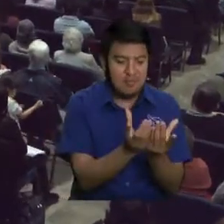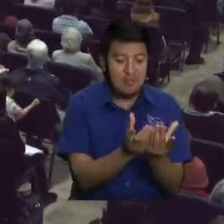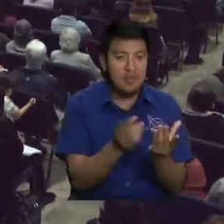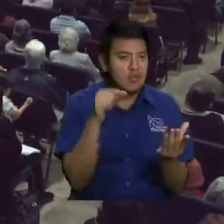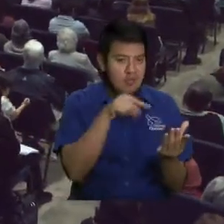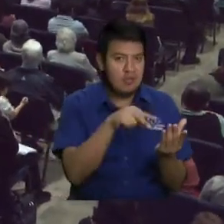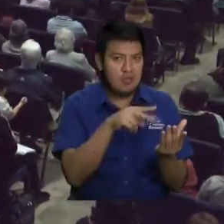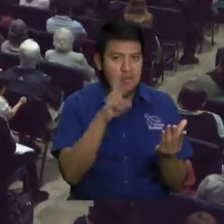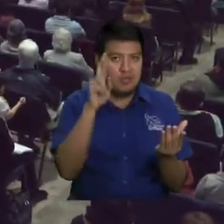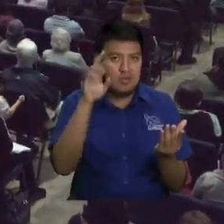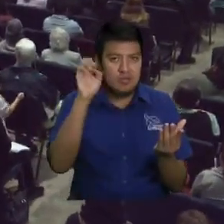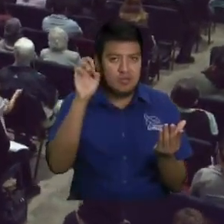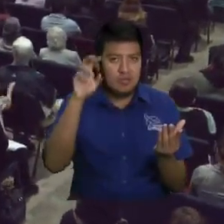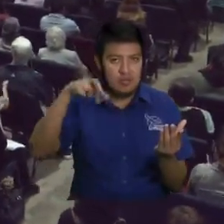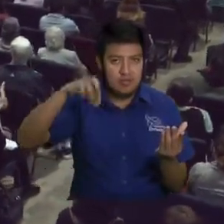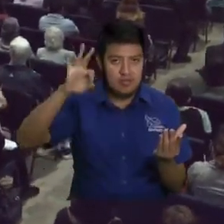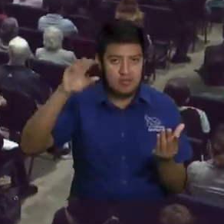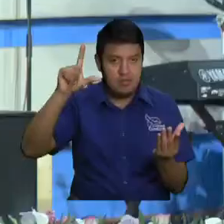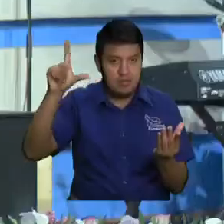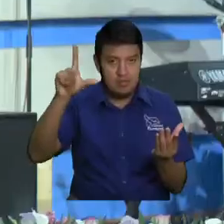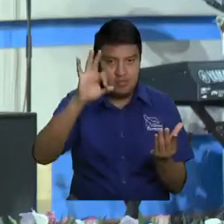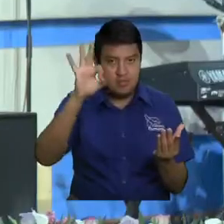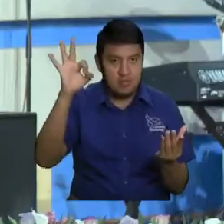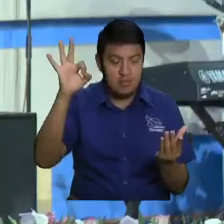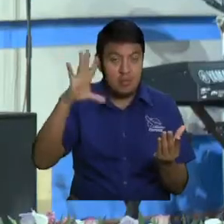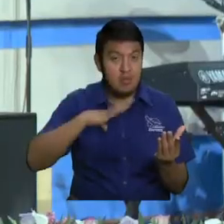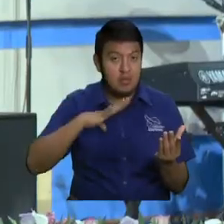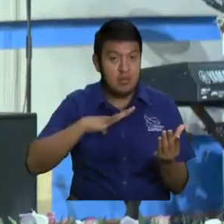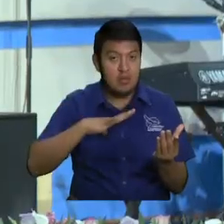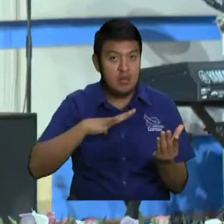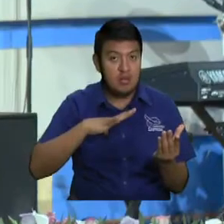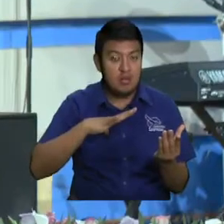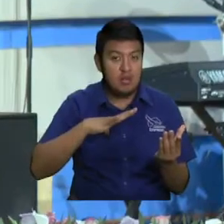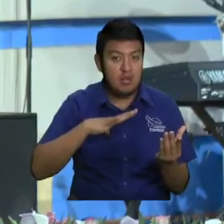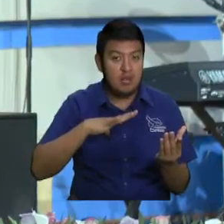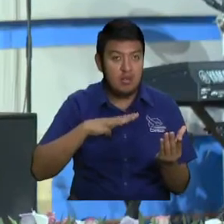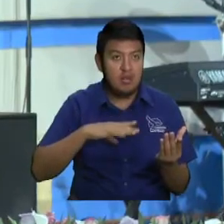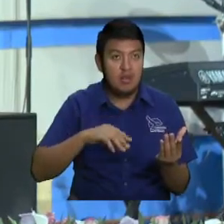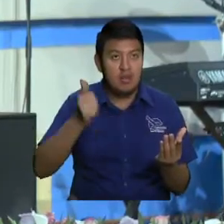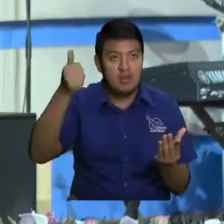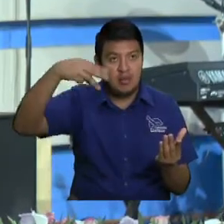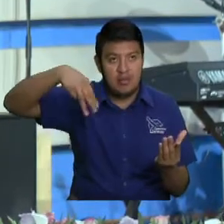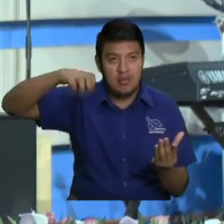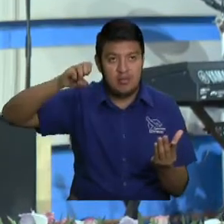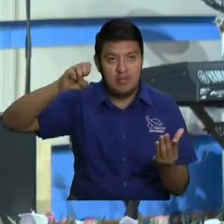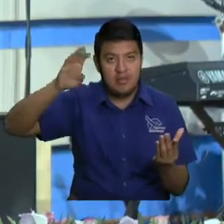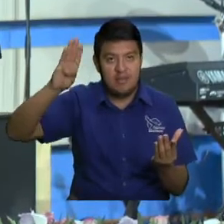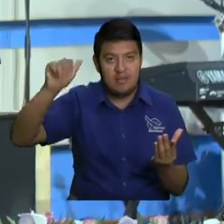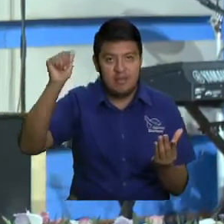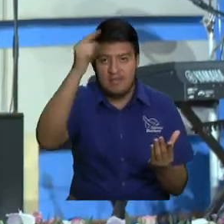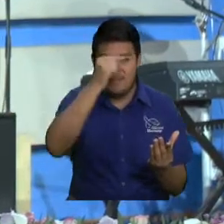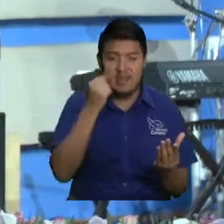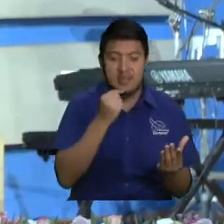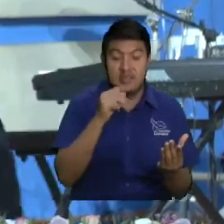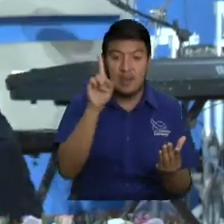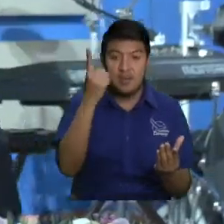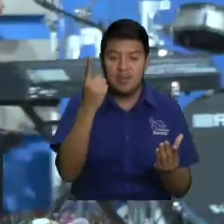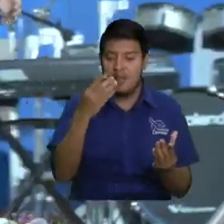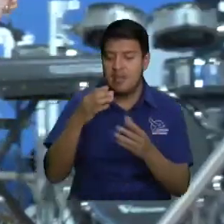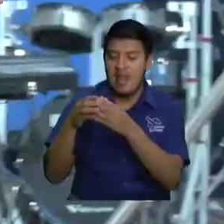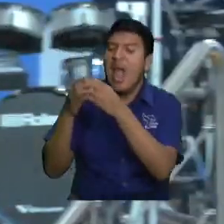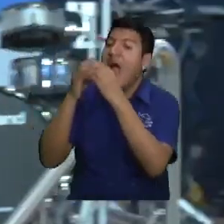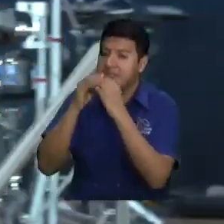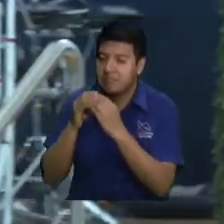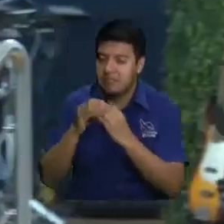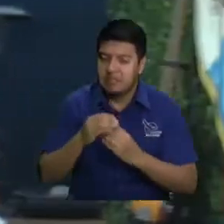Tiene amebas. En la primera mordida, ¿sí? Discúlpeme, ya vengo.